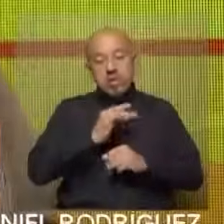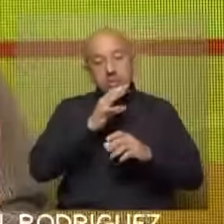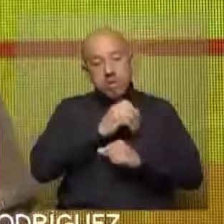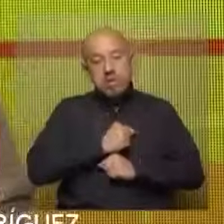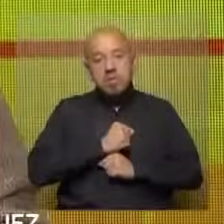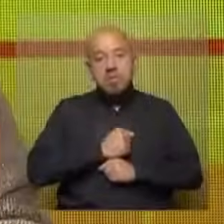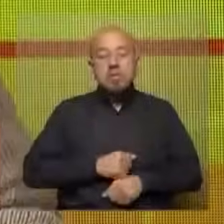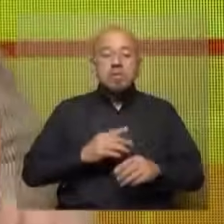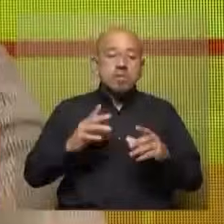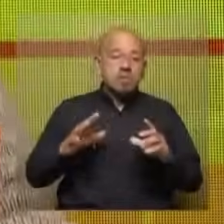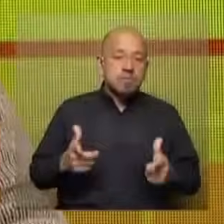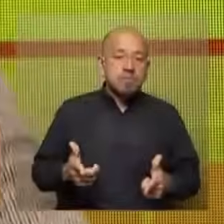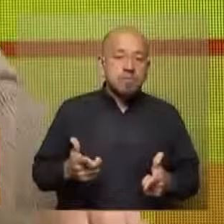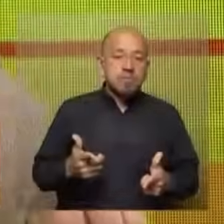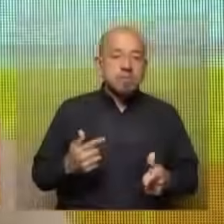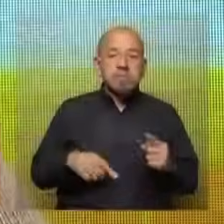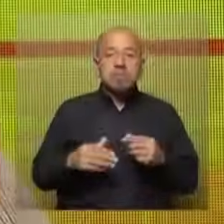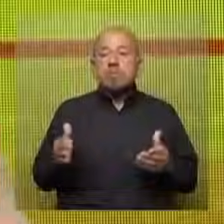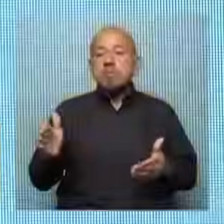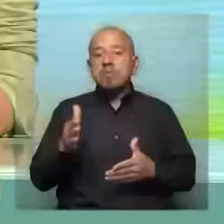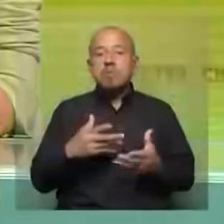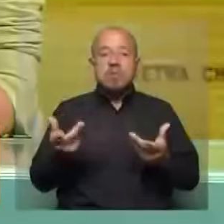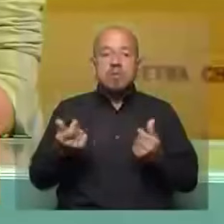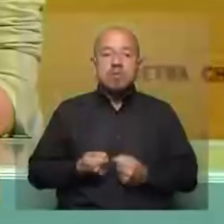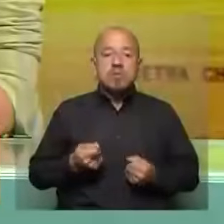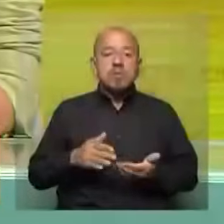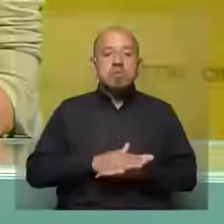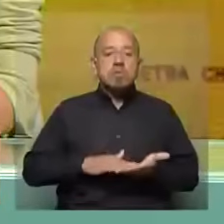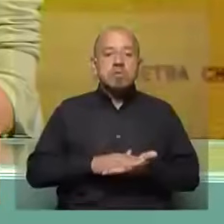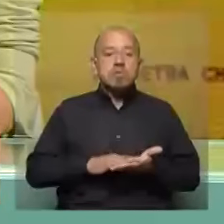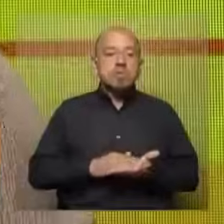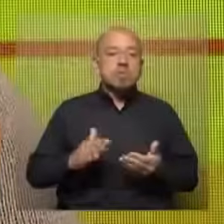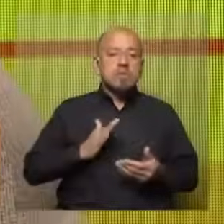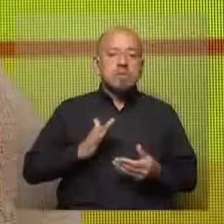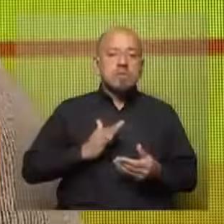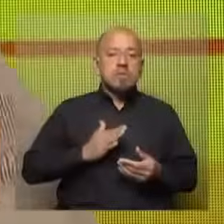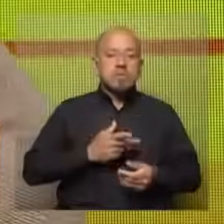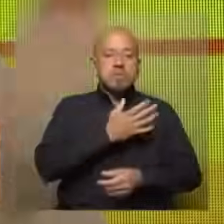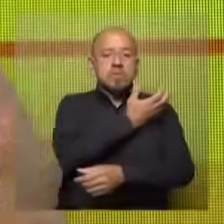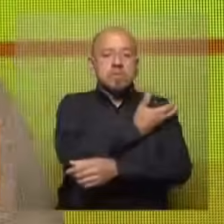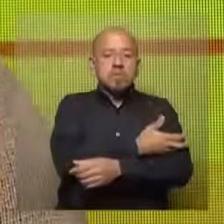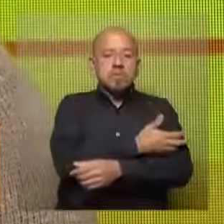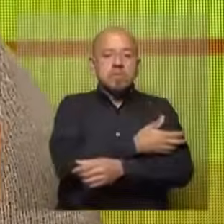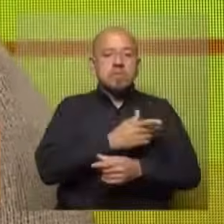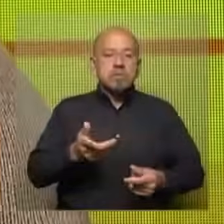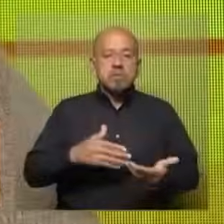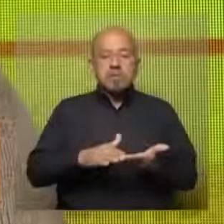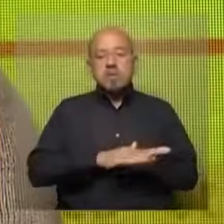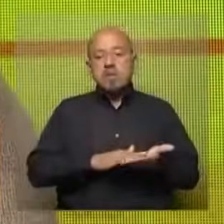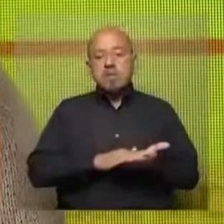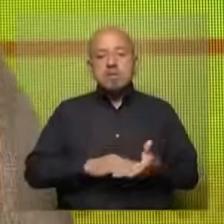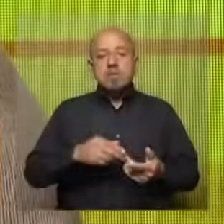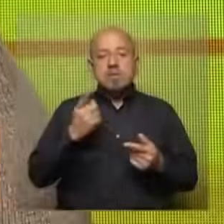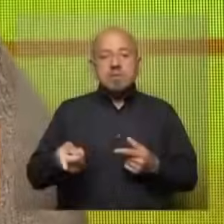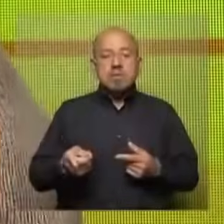resisten y no tienen ni espacio, ni ayuda, ni nada. A las mujeres pobres directamente de una le limpian el cachimbo. A las